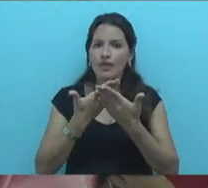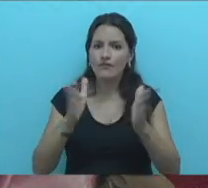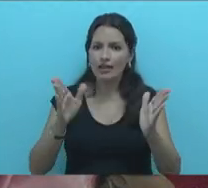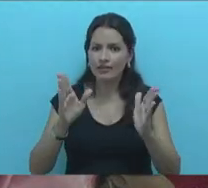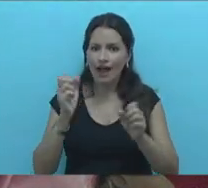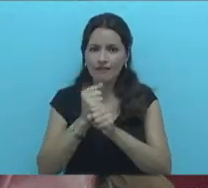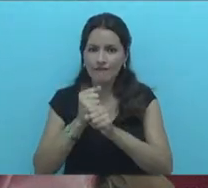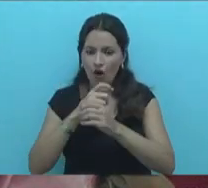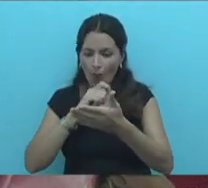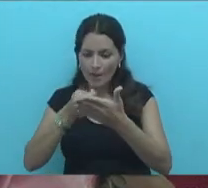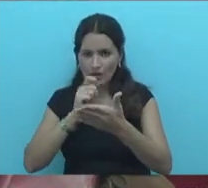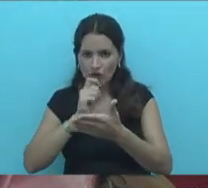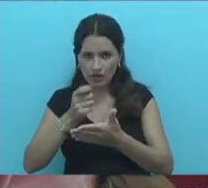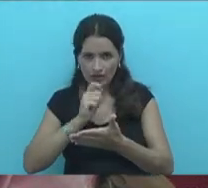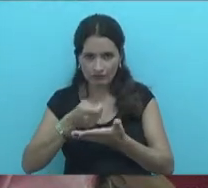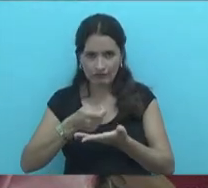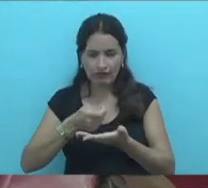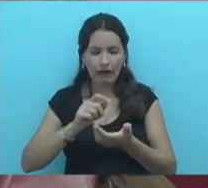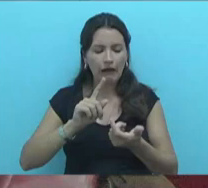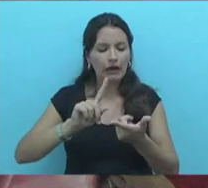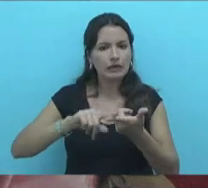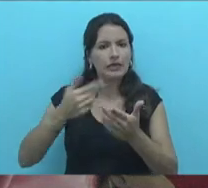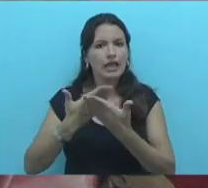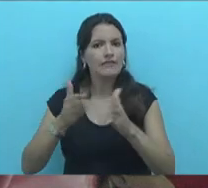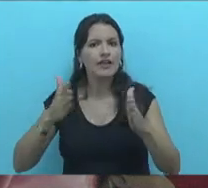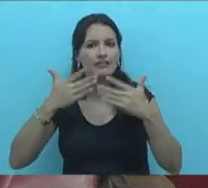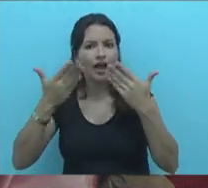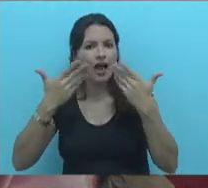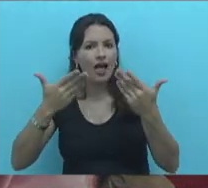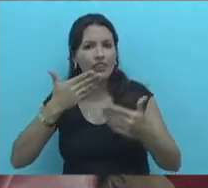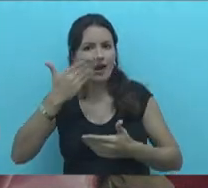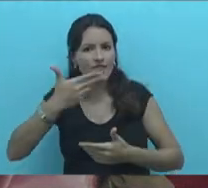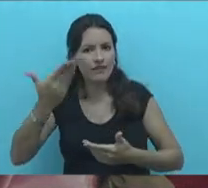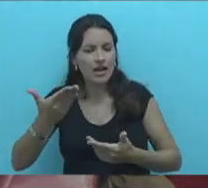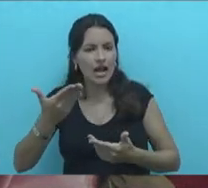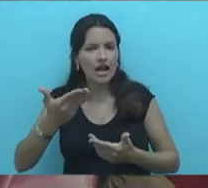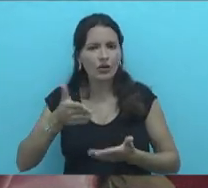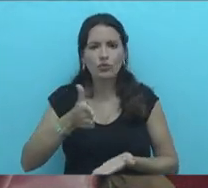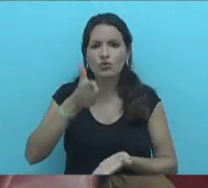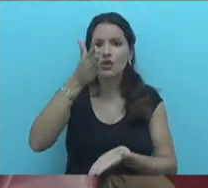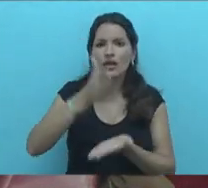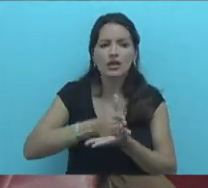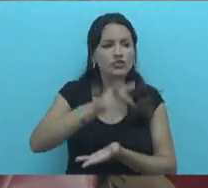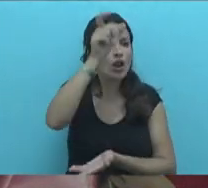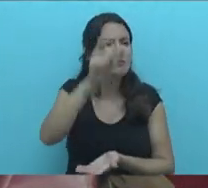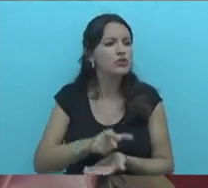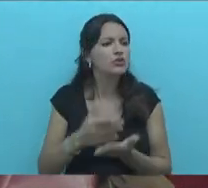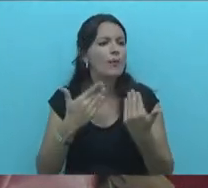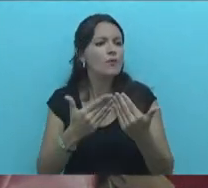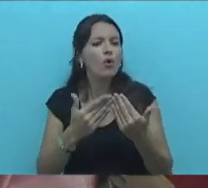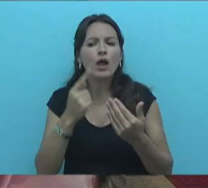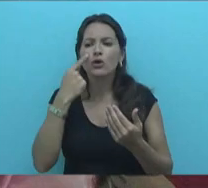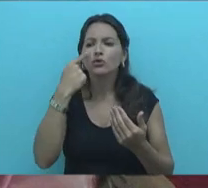y la libertad de expresión es un derecho de los ciudadanos a conocer e